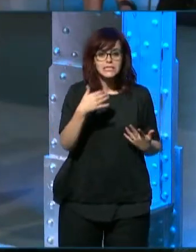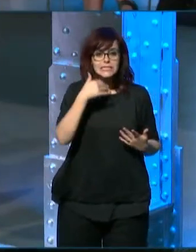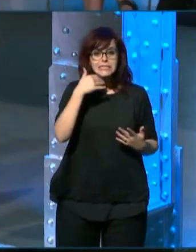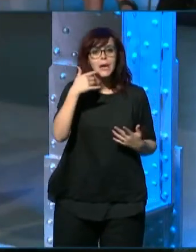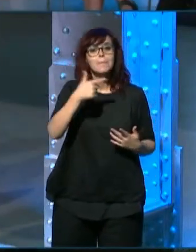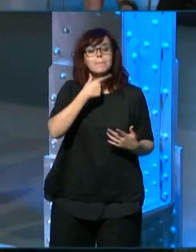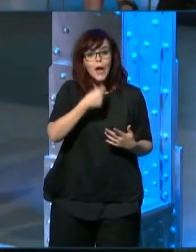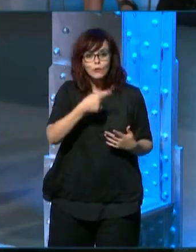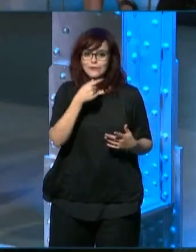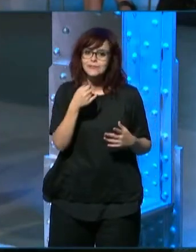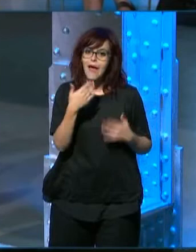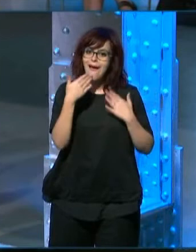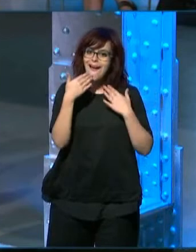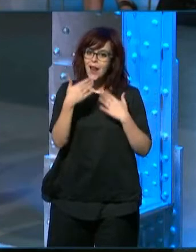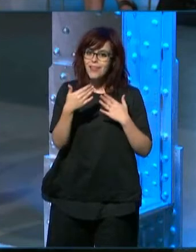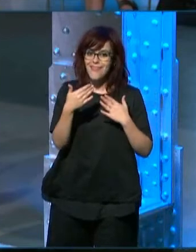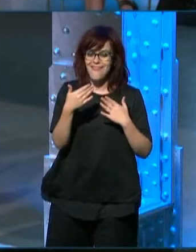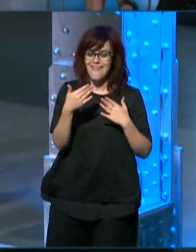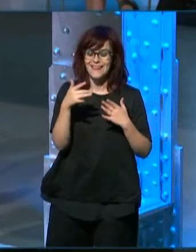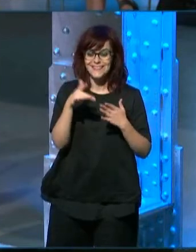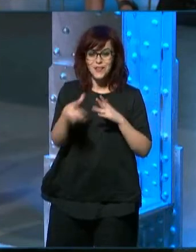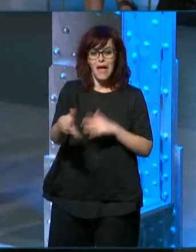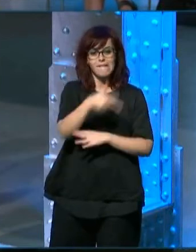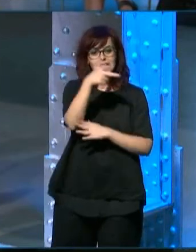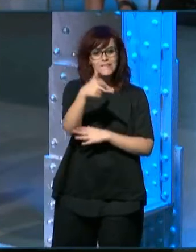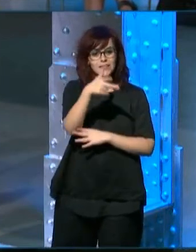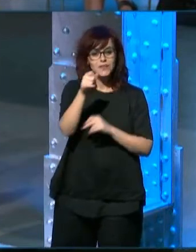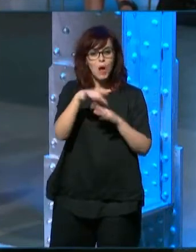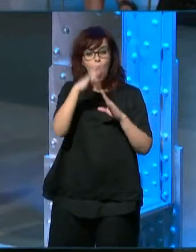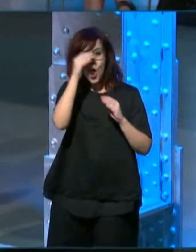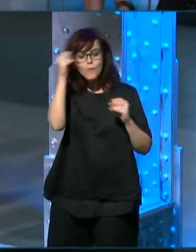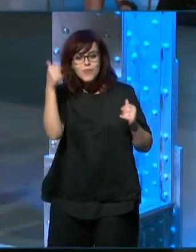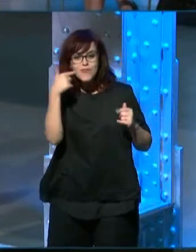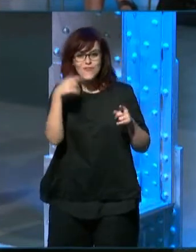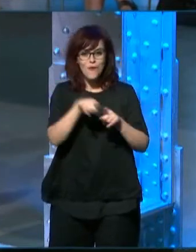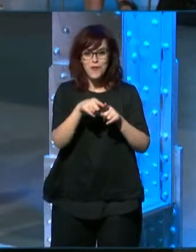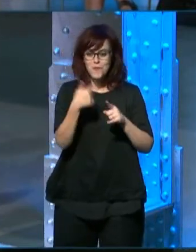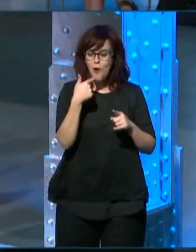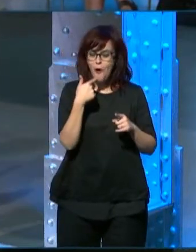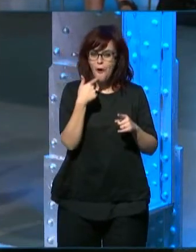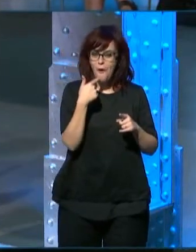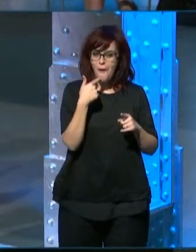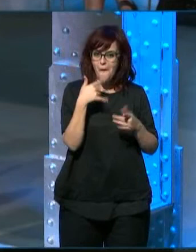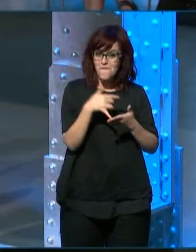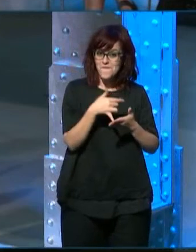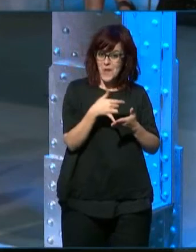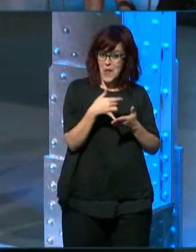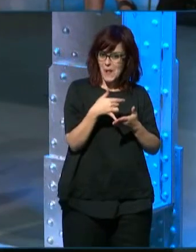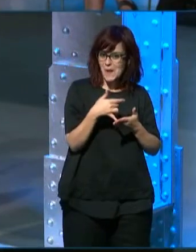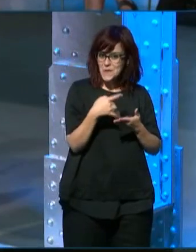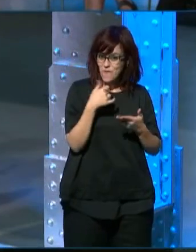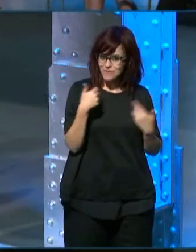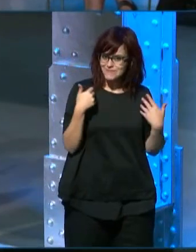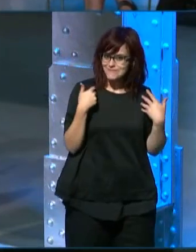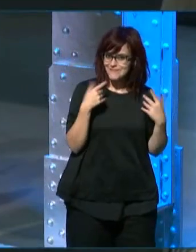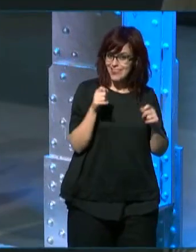Me gusta que hayáis recogido esa especie de ¿cómo os diría yo?, de olvido, de vulnerabilidad, que me parece que está muy bien. Y